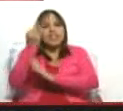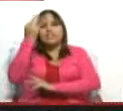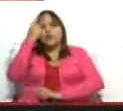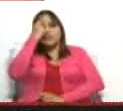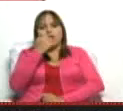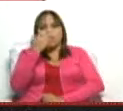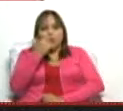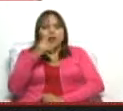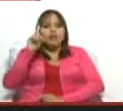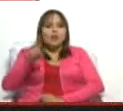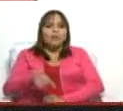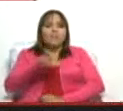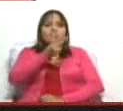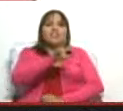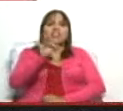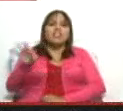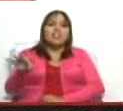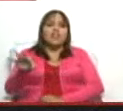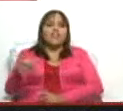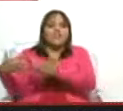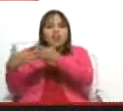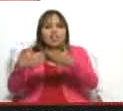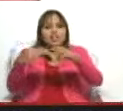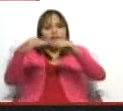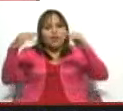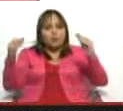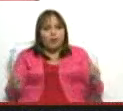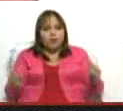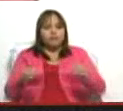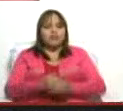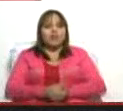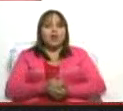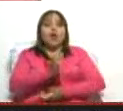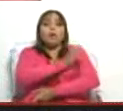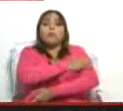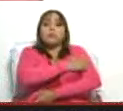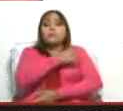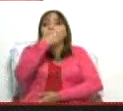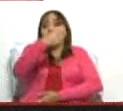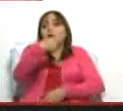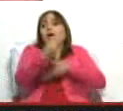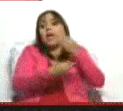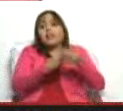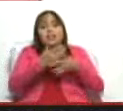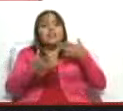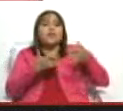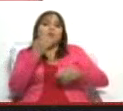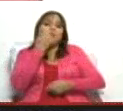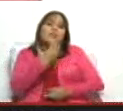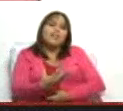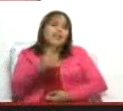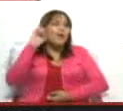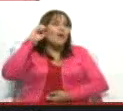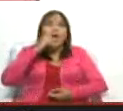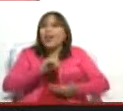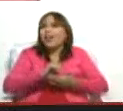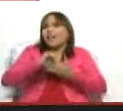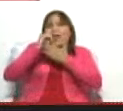23, Batalla de los Puentes, la oposición es que va a ser un acto bien bonito, recordar ese momento heroico que